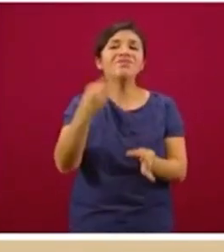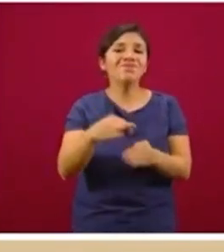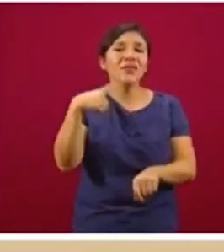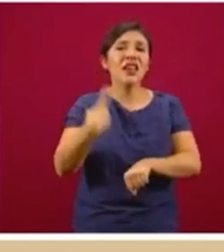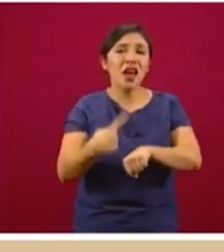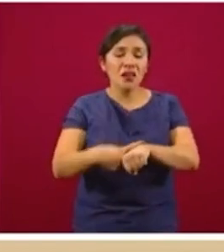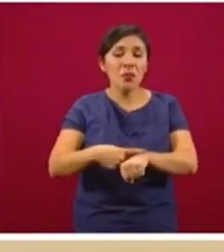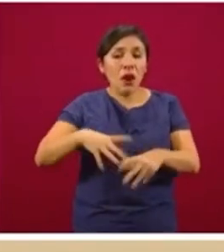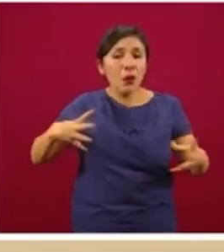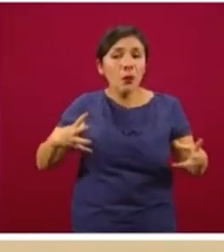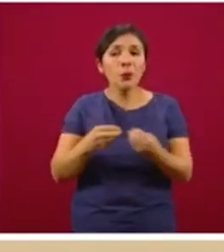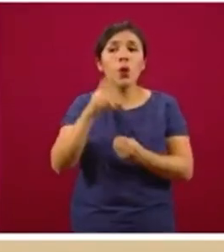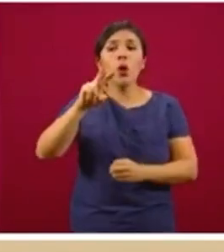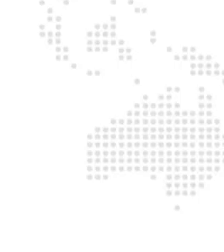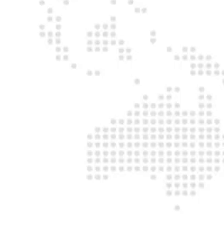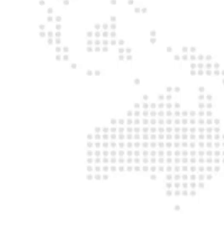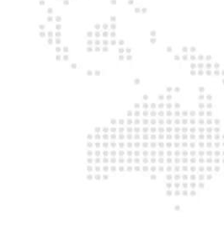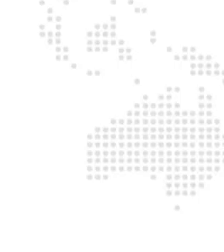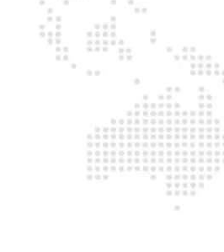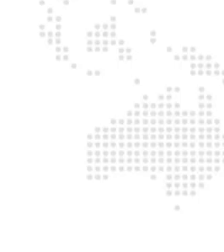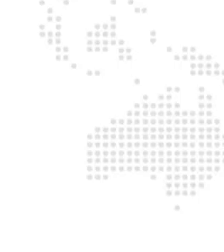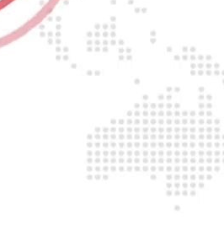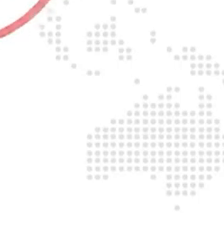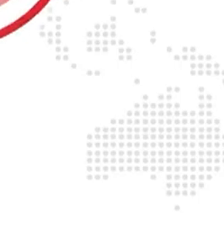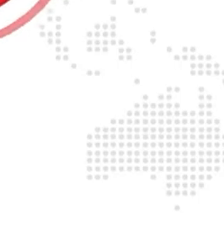y suman 87 mil 512